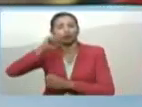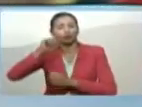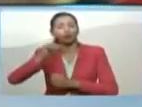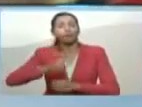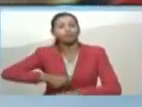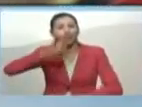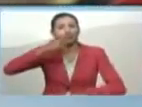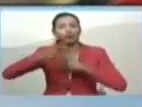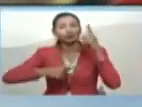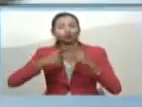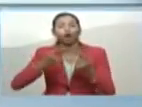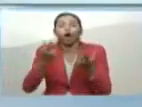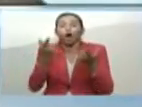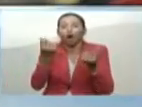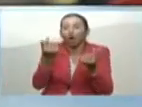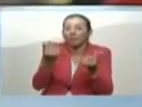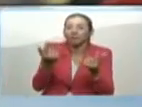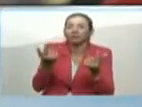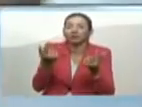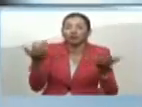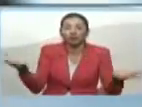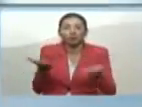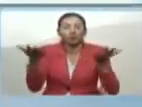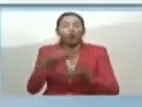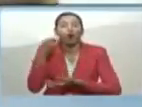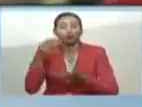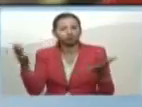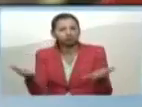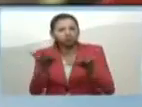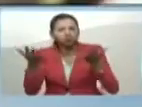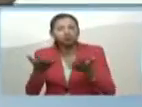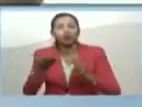producción económica, que promuevan a la juventud, que promuevan a la